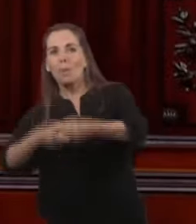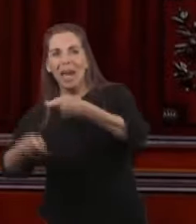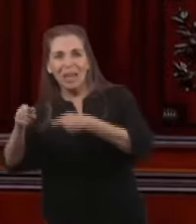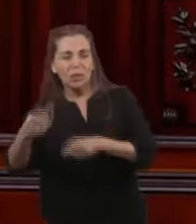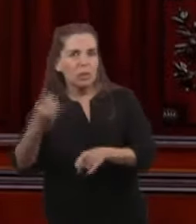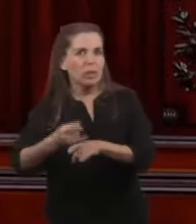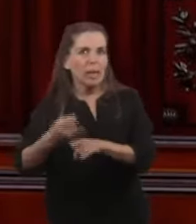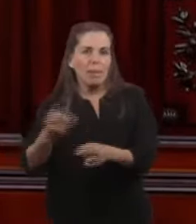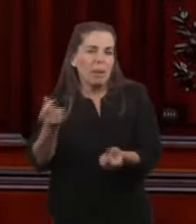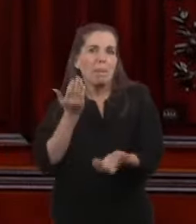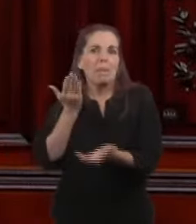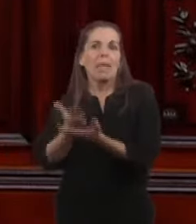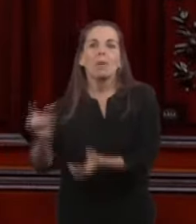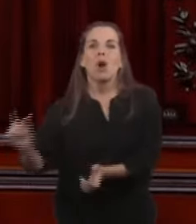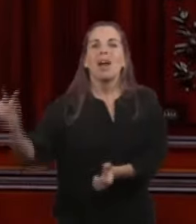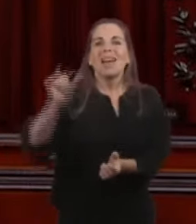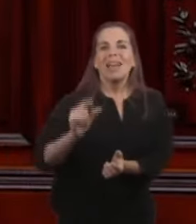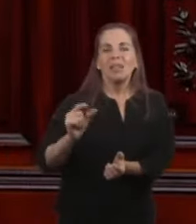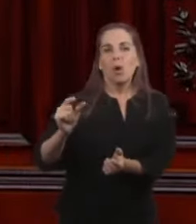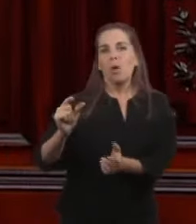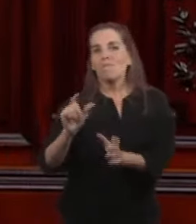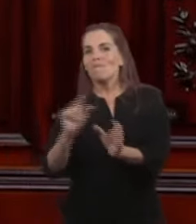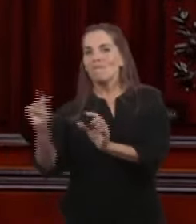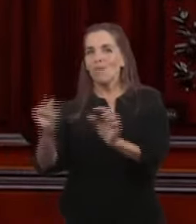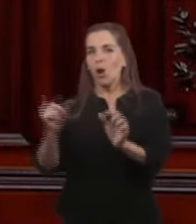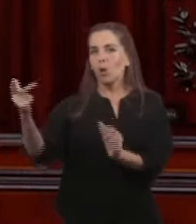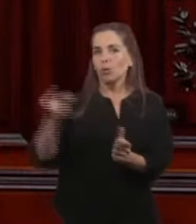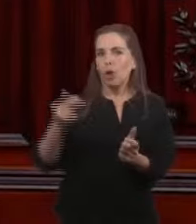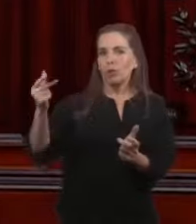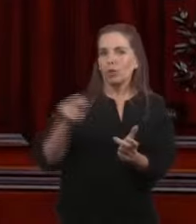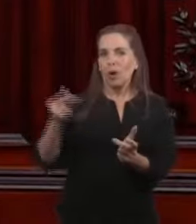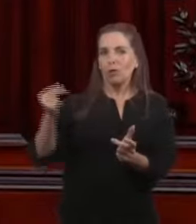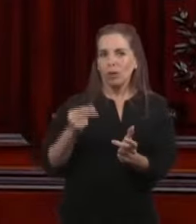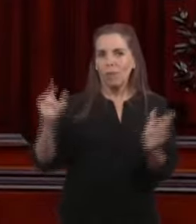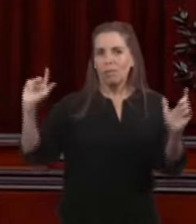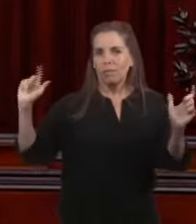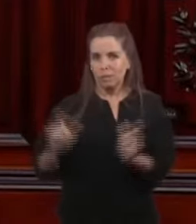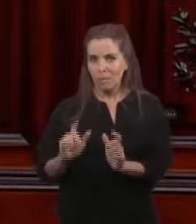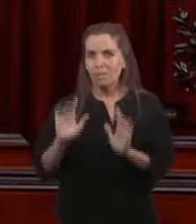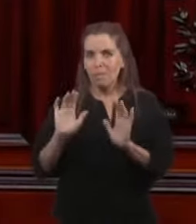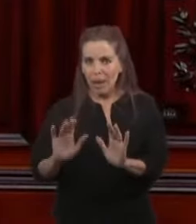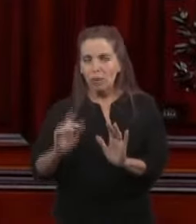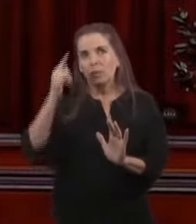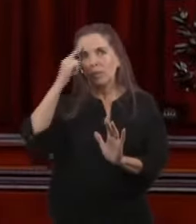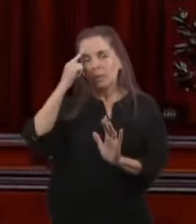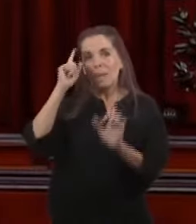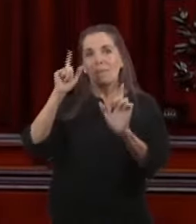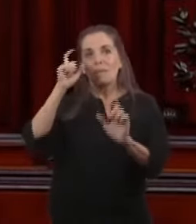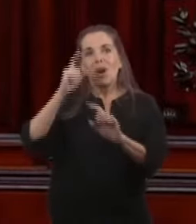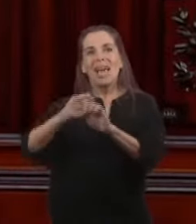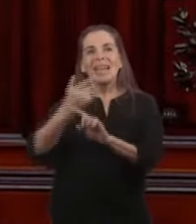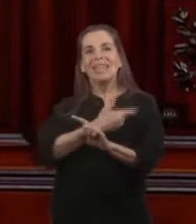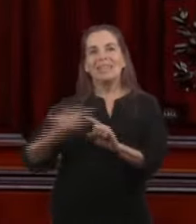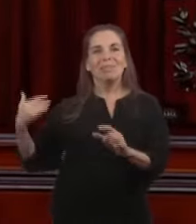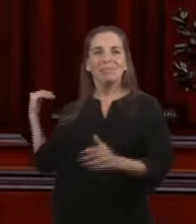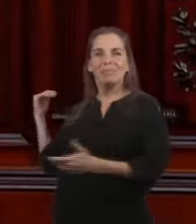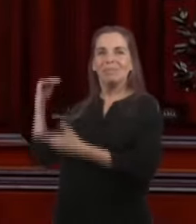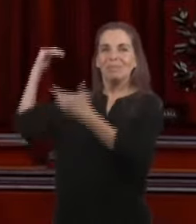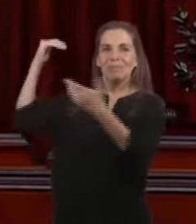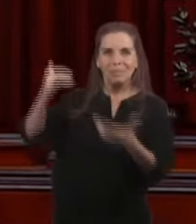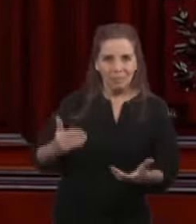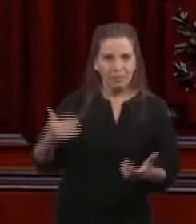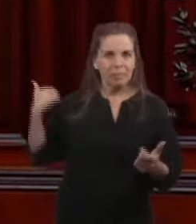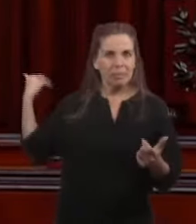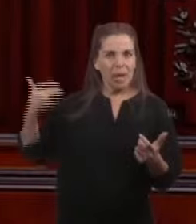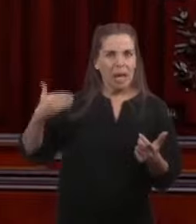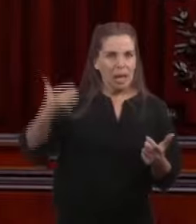menos crédito esto quiere decir que cuando abordamos el cuadro de situación heredado no estamos hablando únicamente del